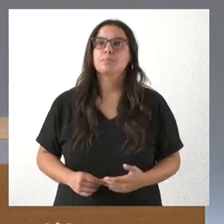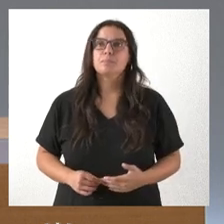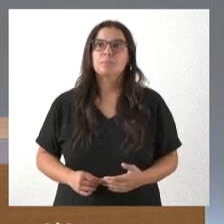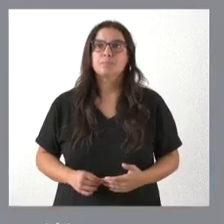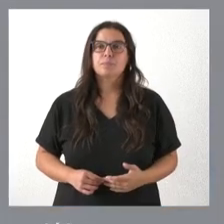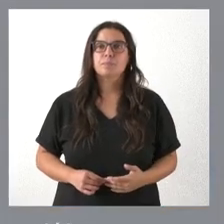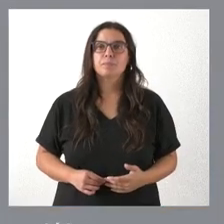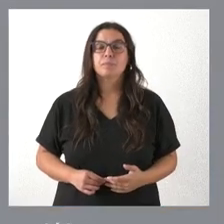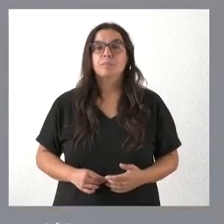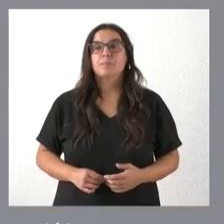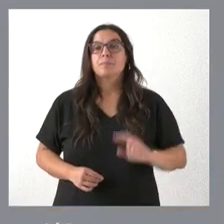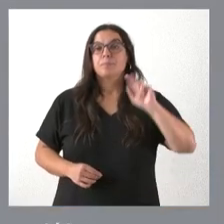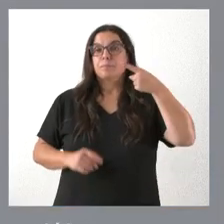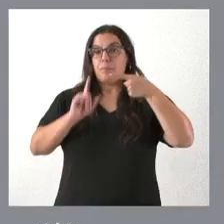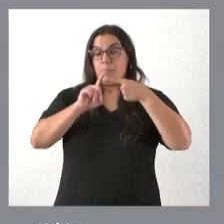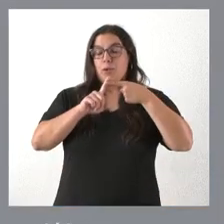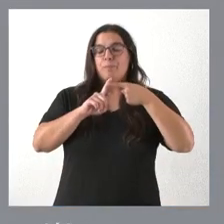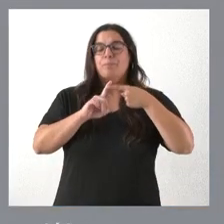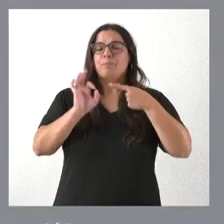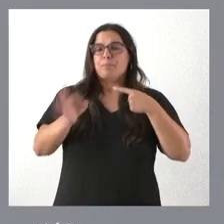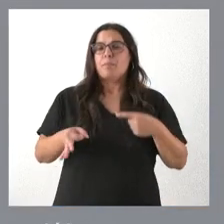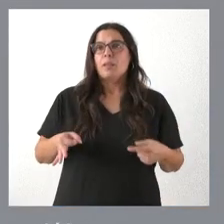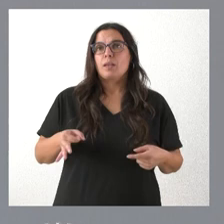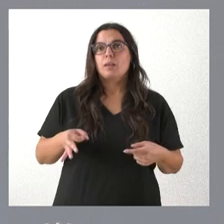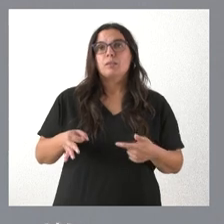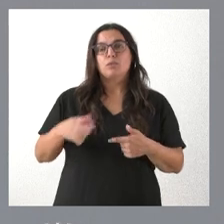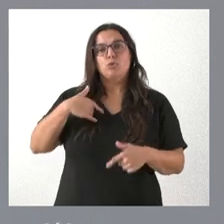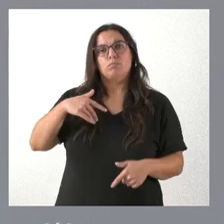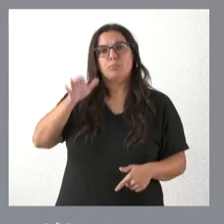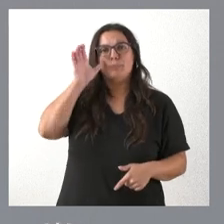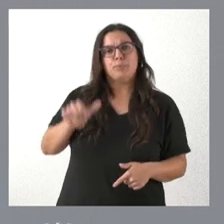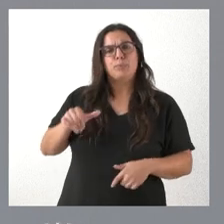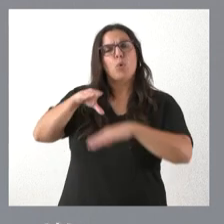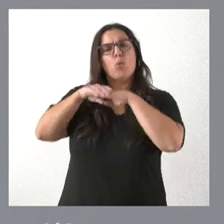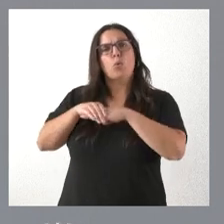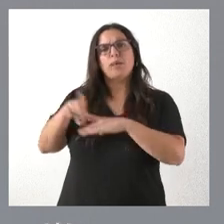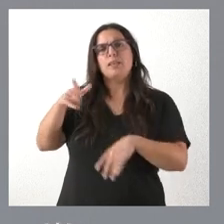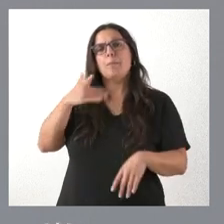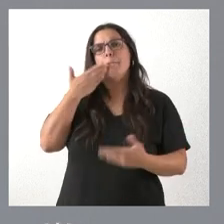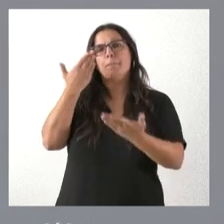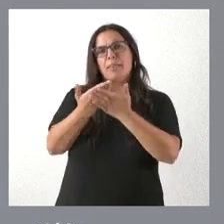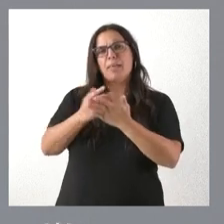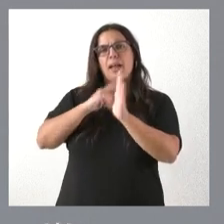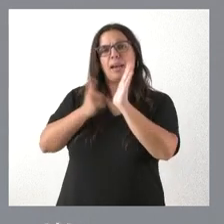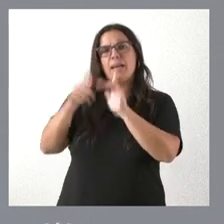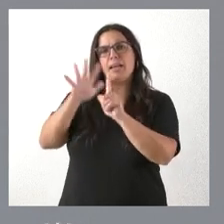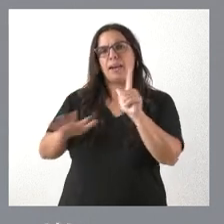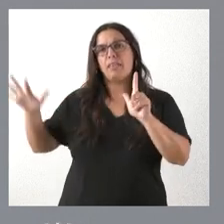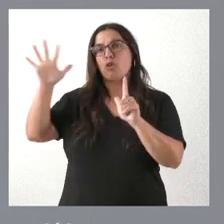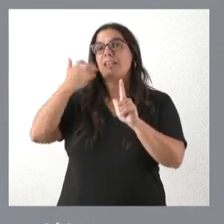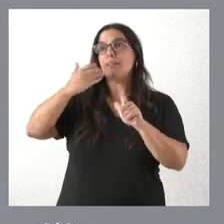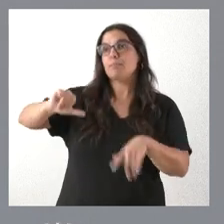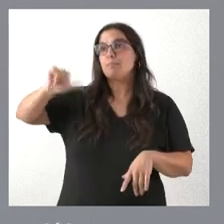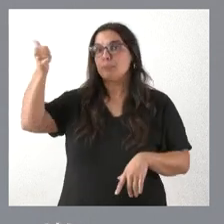sobre el primer asunto efectivamente hoy a ugt que instaba esta ley nacional en la medida en que se apruebe Pues